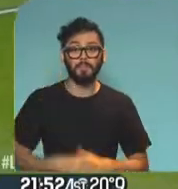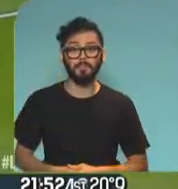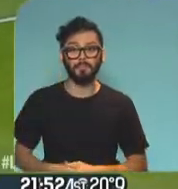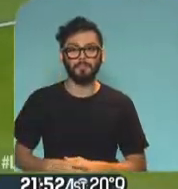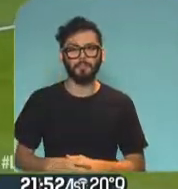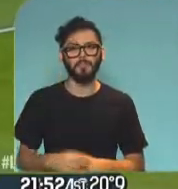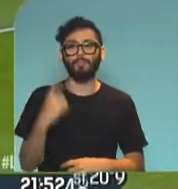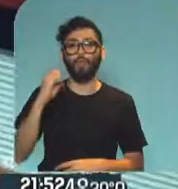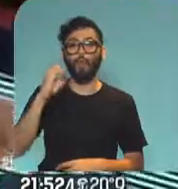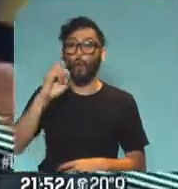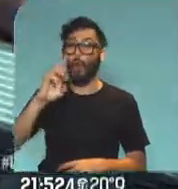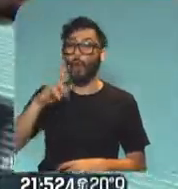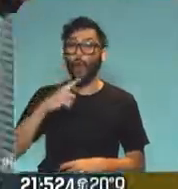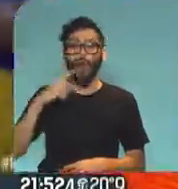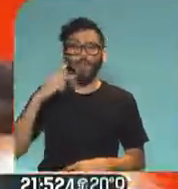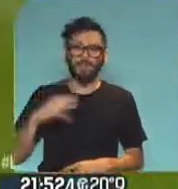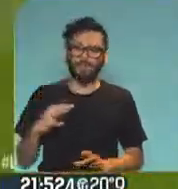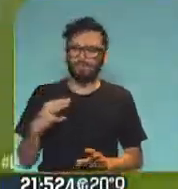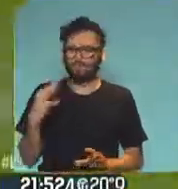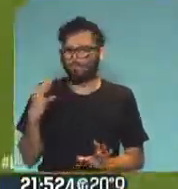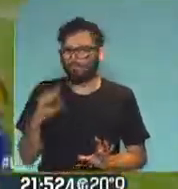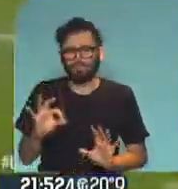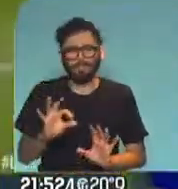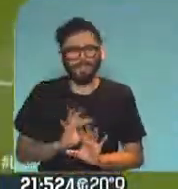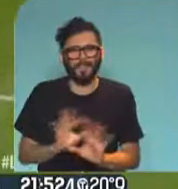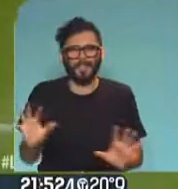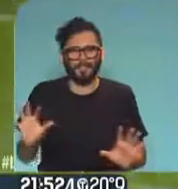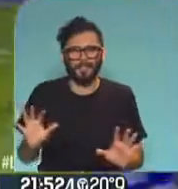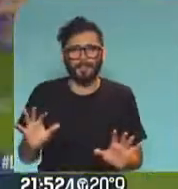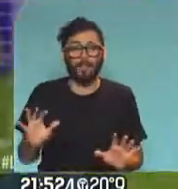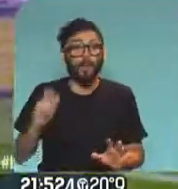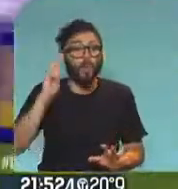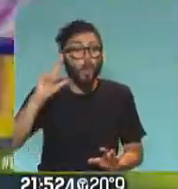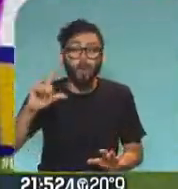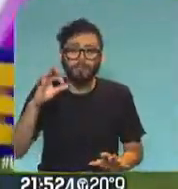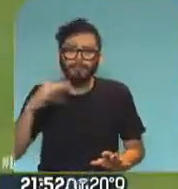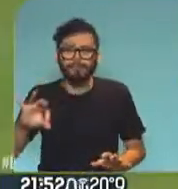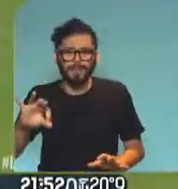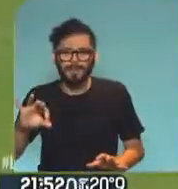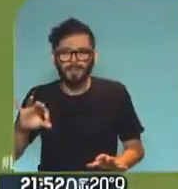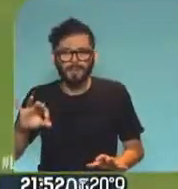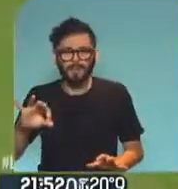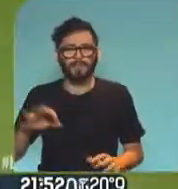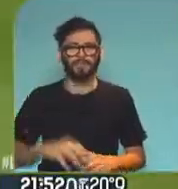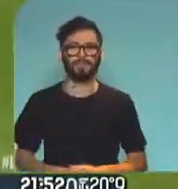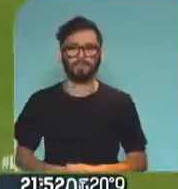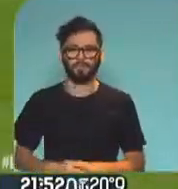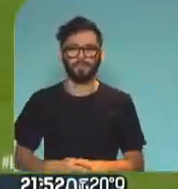con un Orsini implacable a la hora de golear y un De la Peña